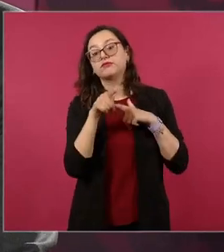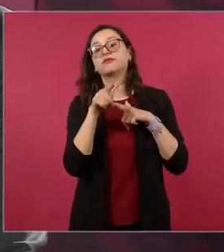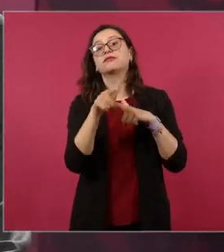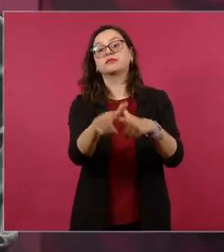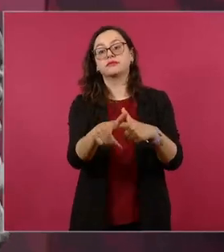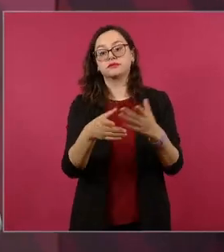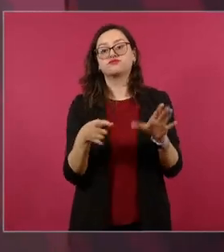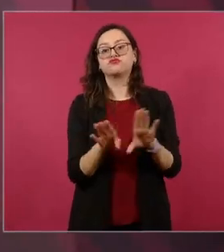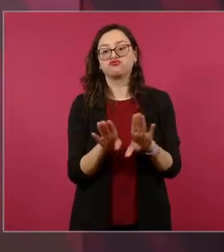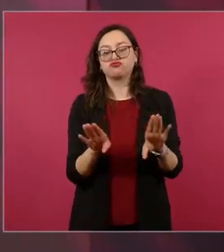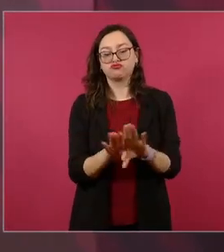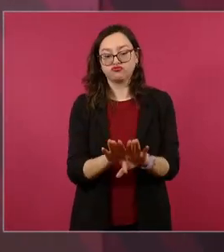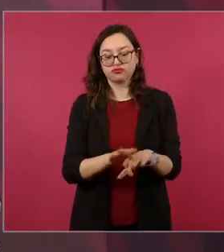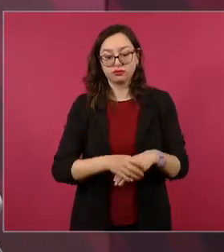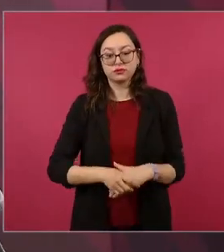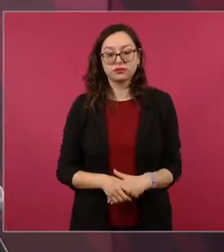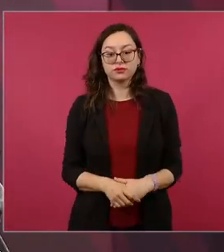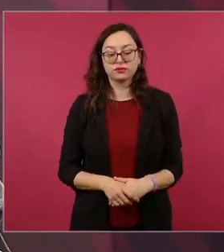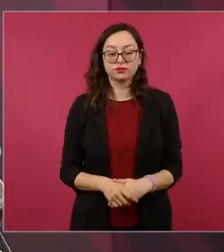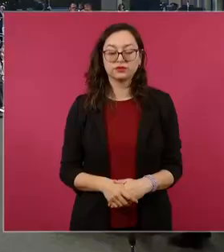concluir el mandato.